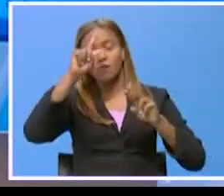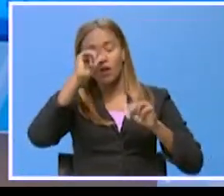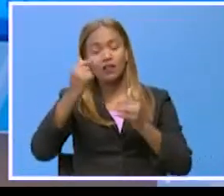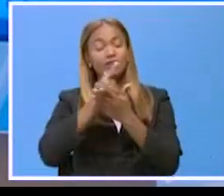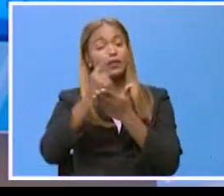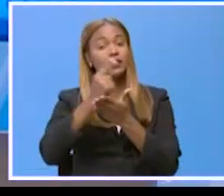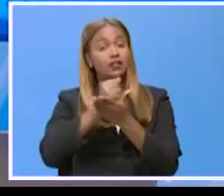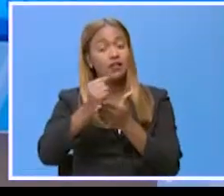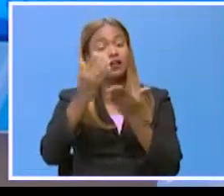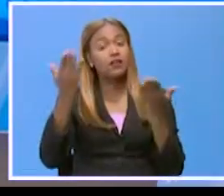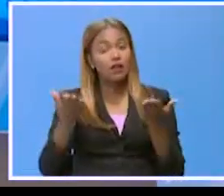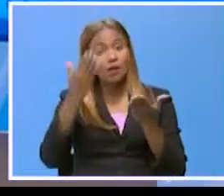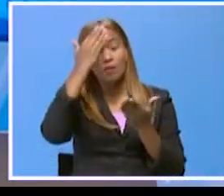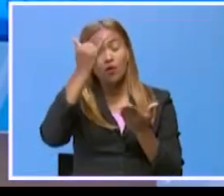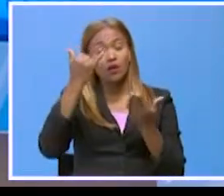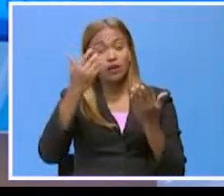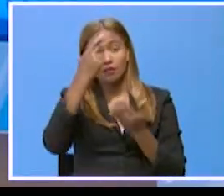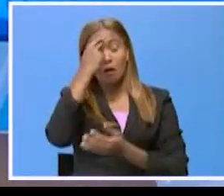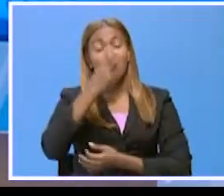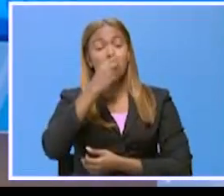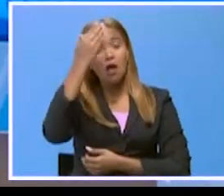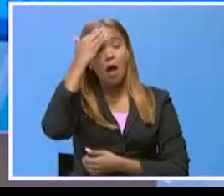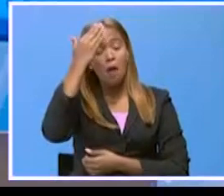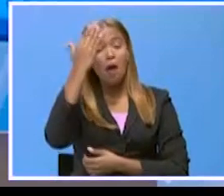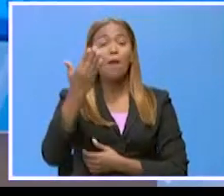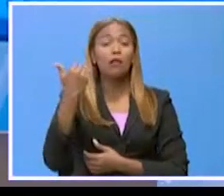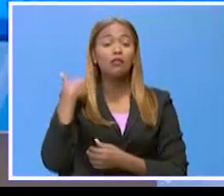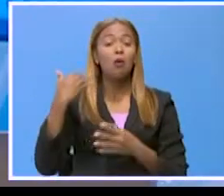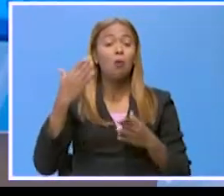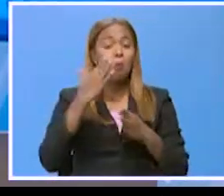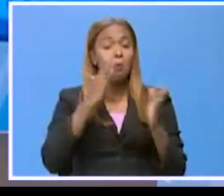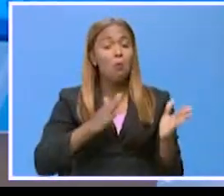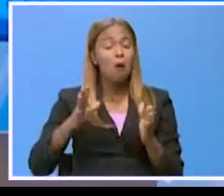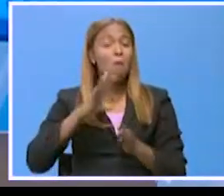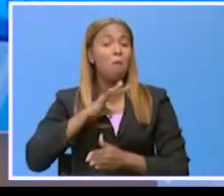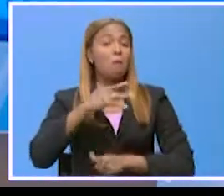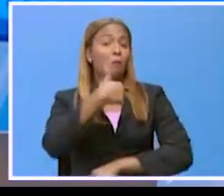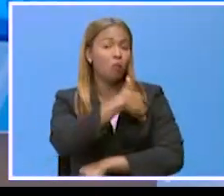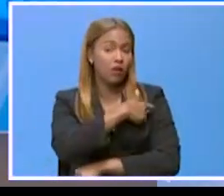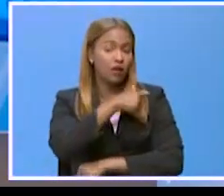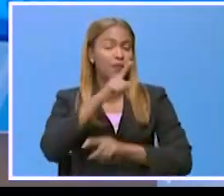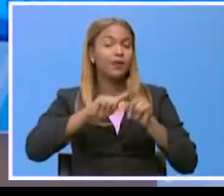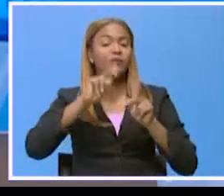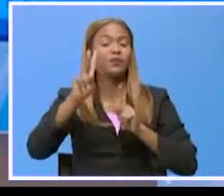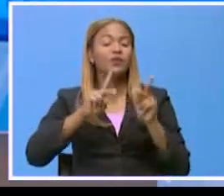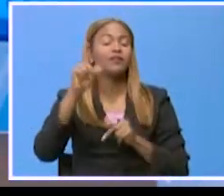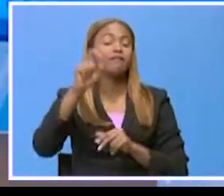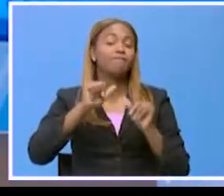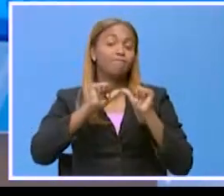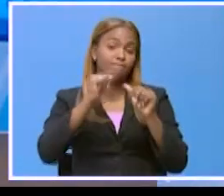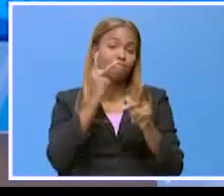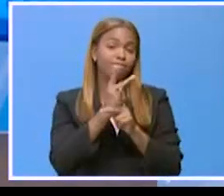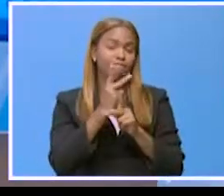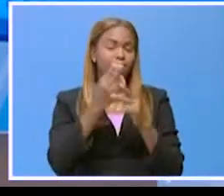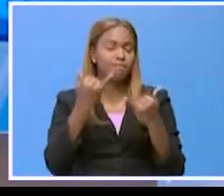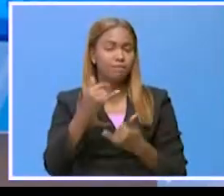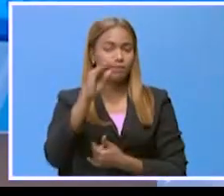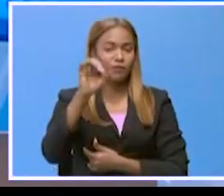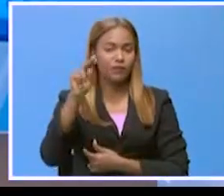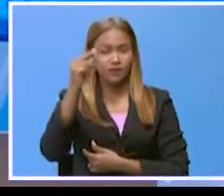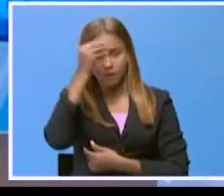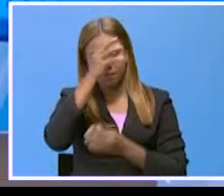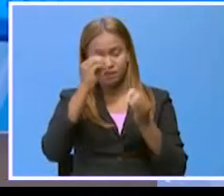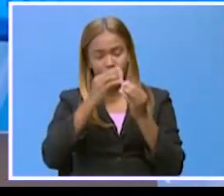mayor ya que aunque el país le está ganando la batalla al coronavirus con la vacunación las personas tienen que cuidarse melvin gómez